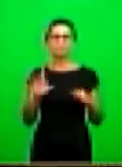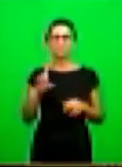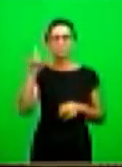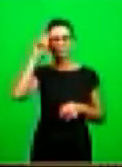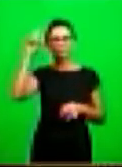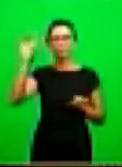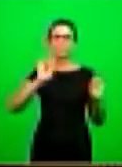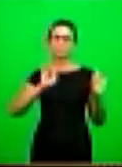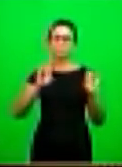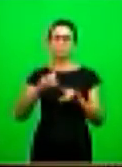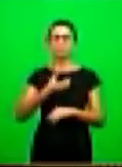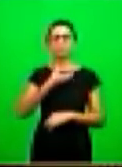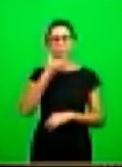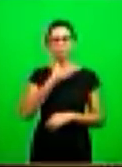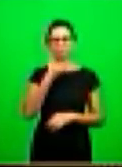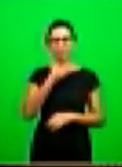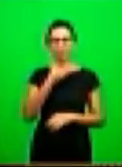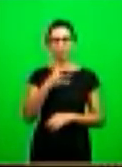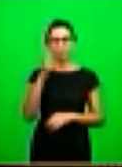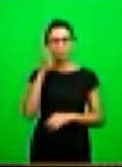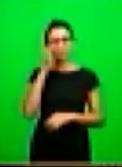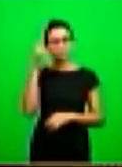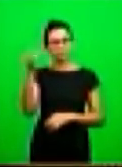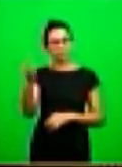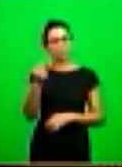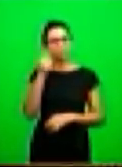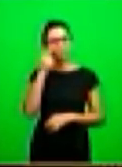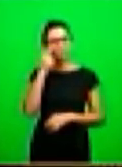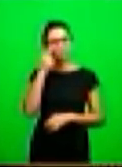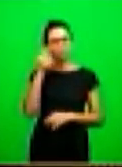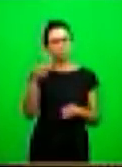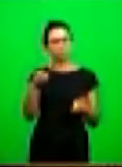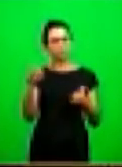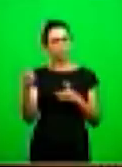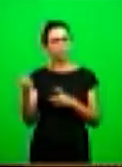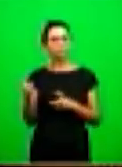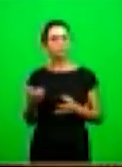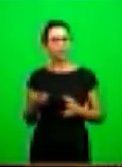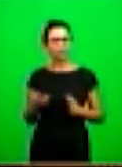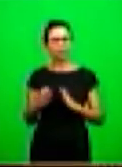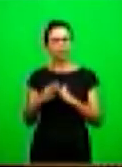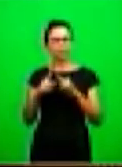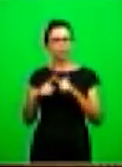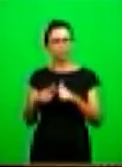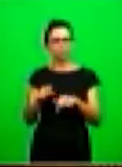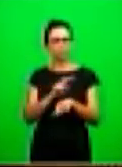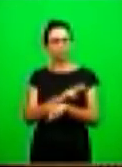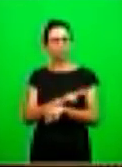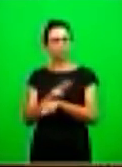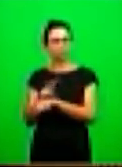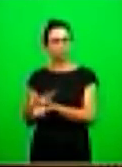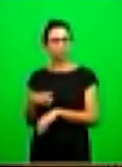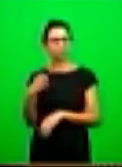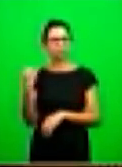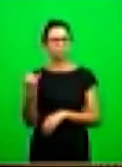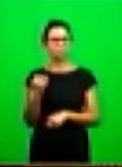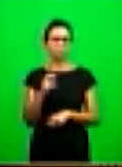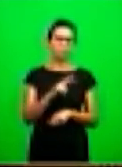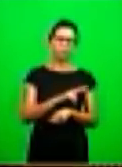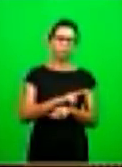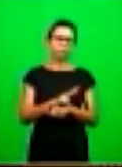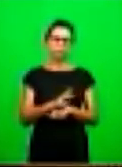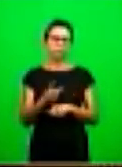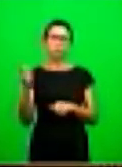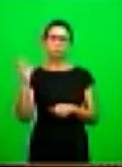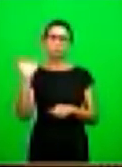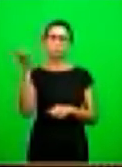especial, Navidad, como nosotros hablamos, es una alerta. Es una alerta para la iglesia que está vigilante, para aquellos que están esperando